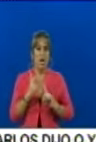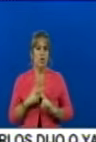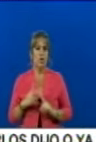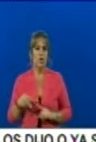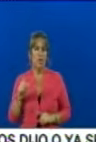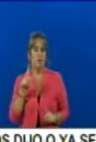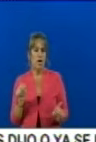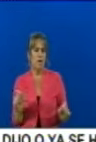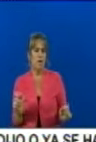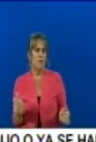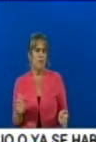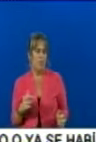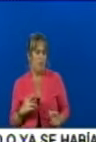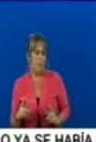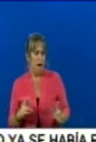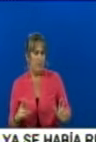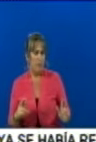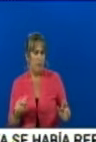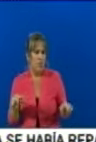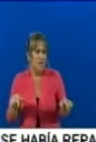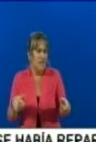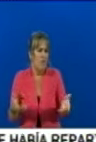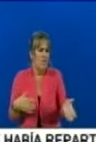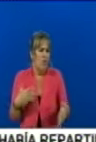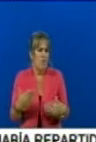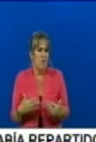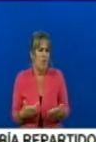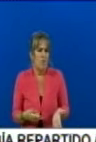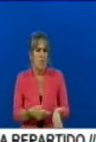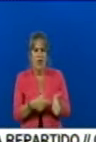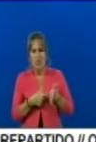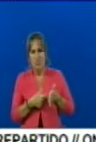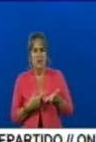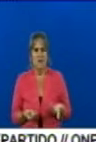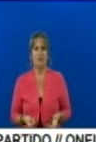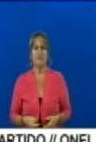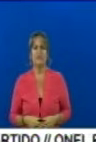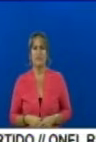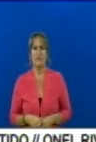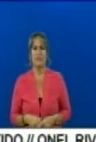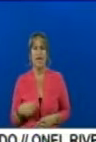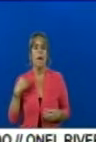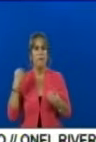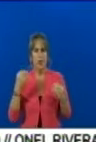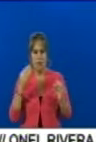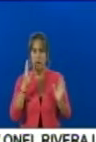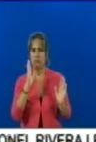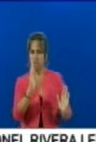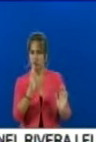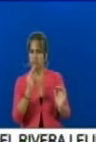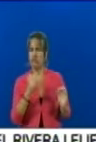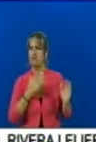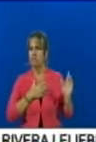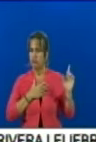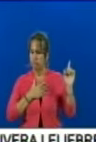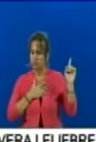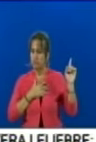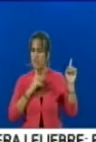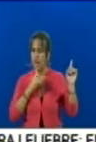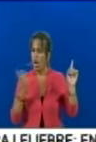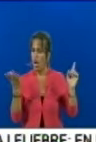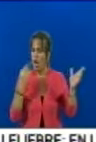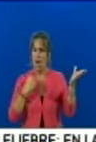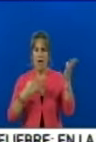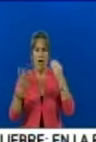nuestros radioyentes para responder a cada una de esas críticas y comentarios? Estamos preocupados y ocupados. Los estados de opinión de